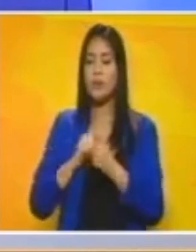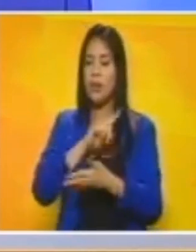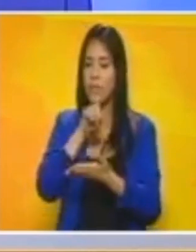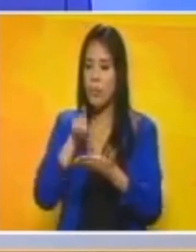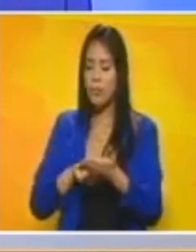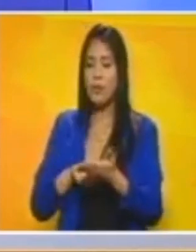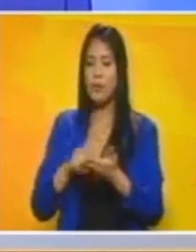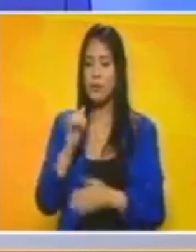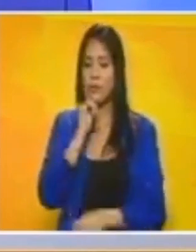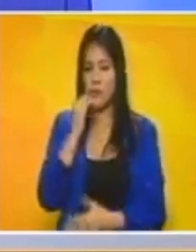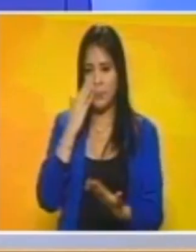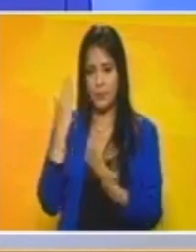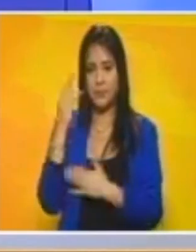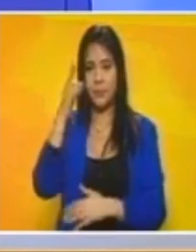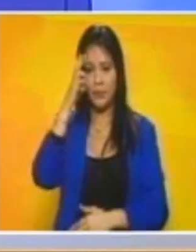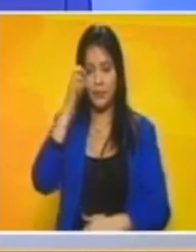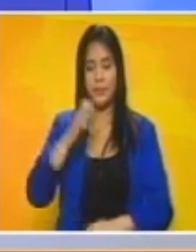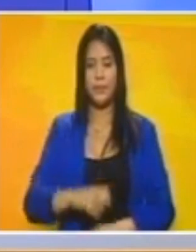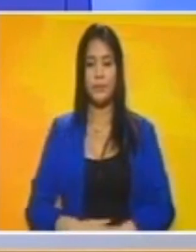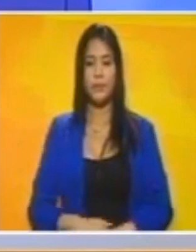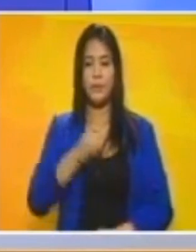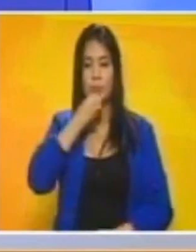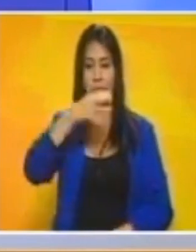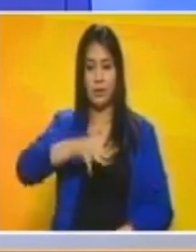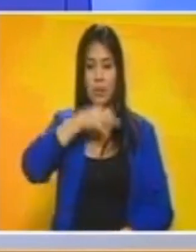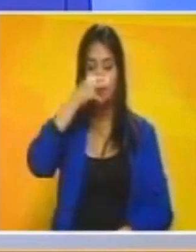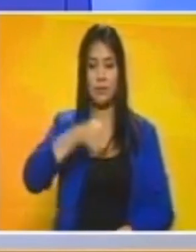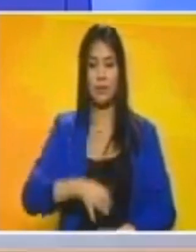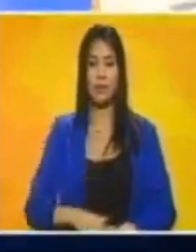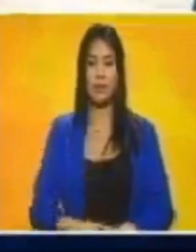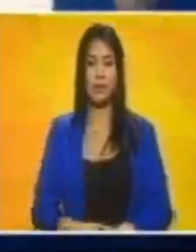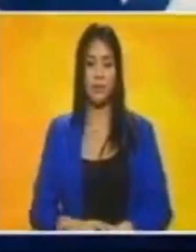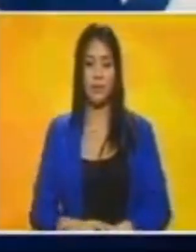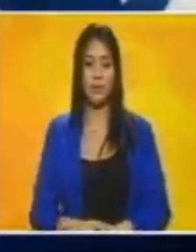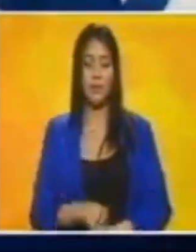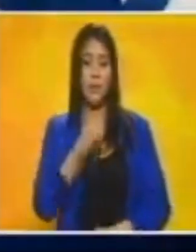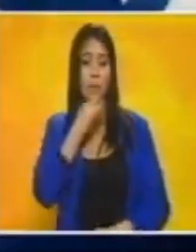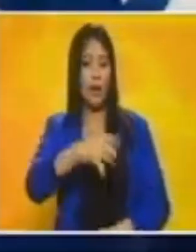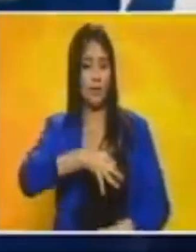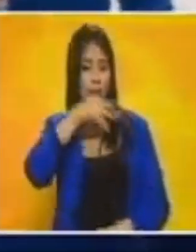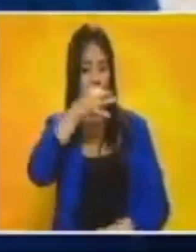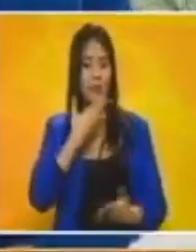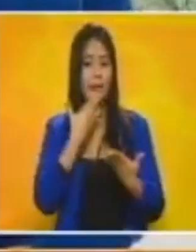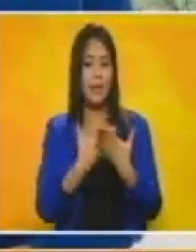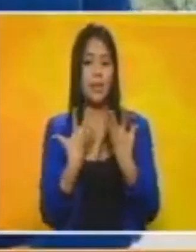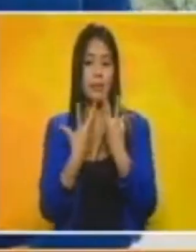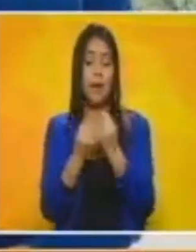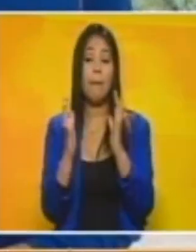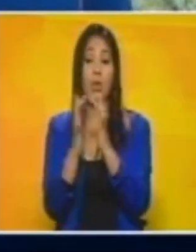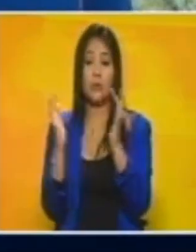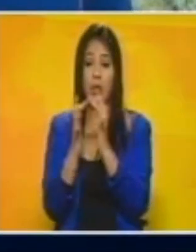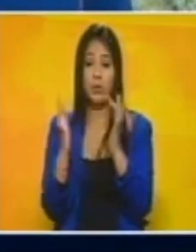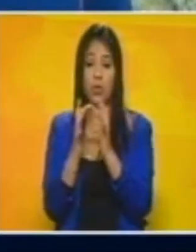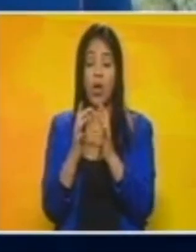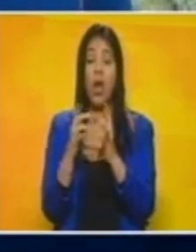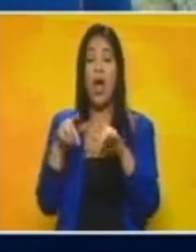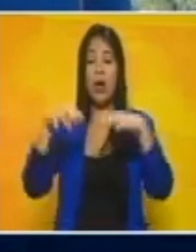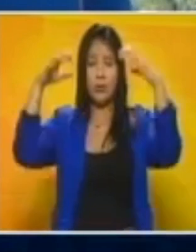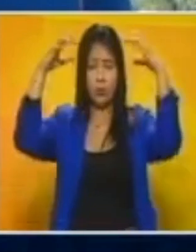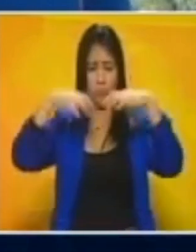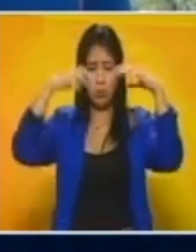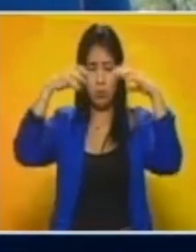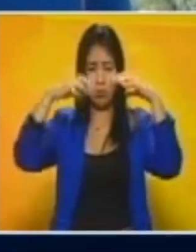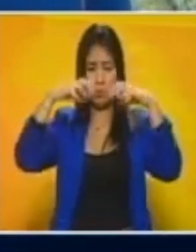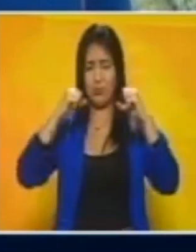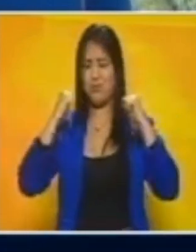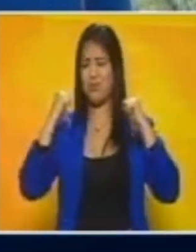nos amplía toda la información. Adelante, Héctor, buenas tardes. Sí, muy buenas tardes, gracias por el contacto. Ha llovido muy fuerte en